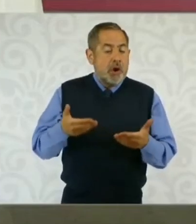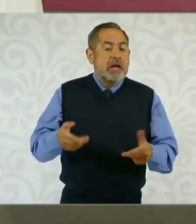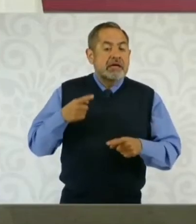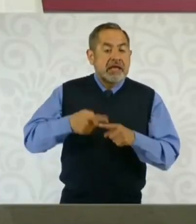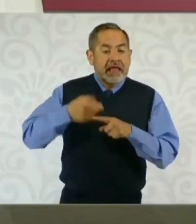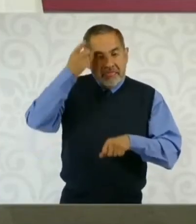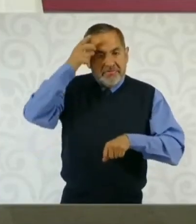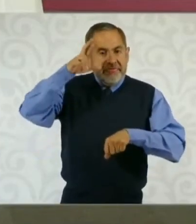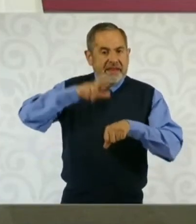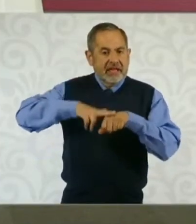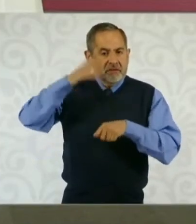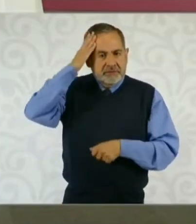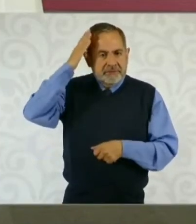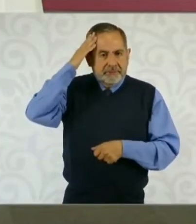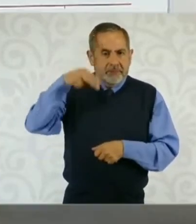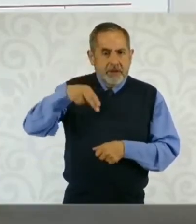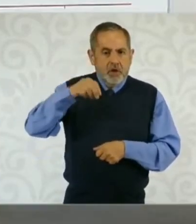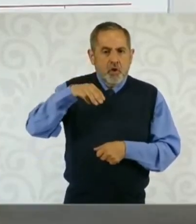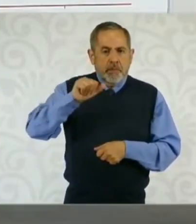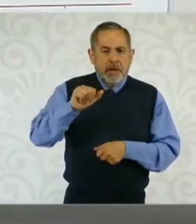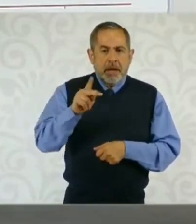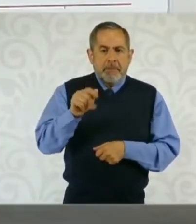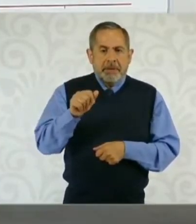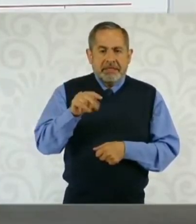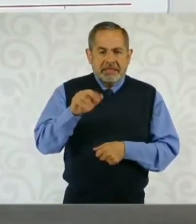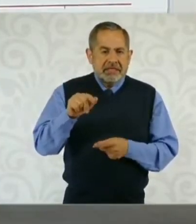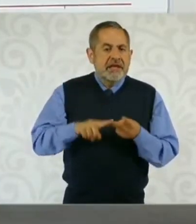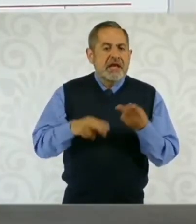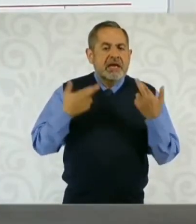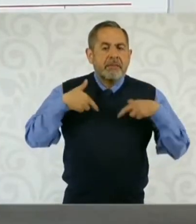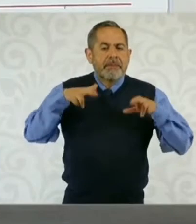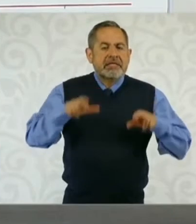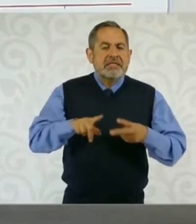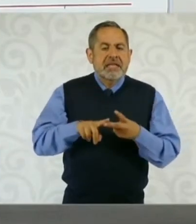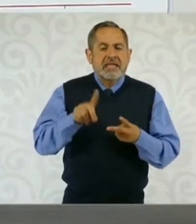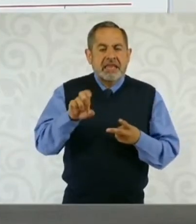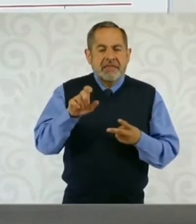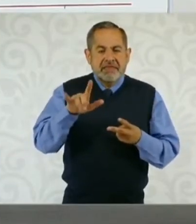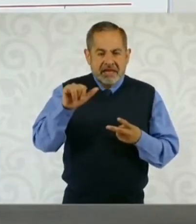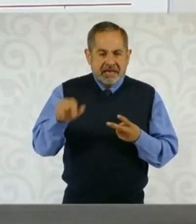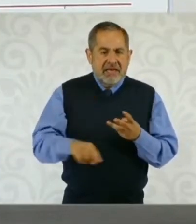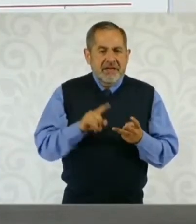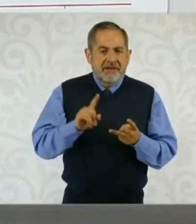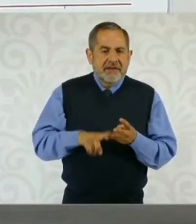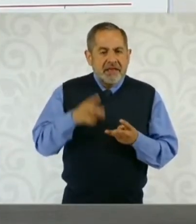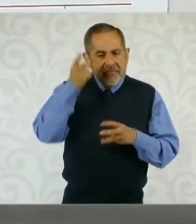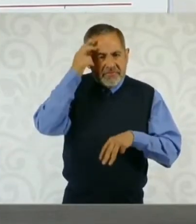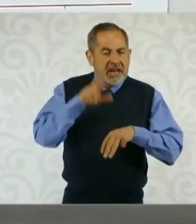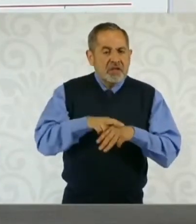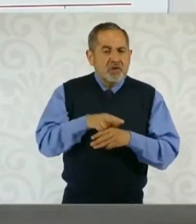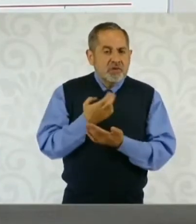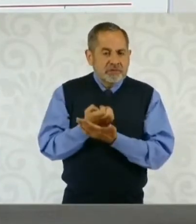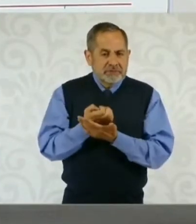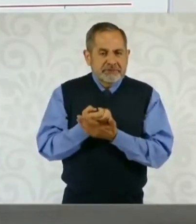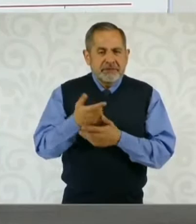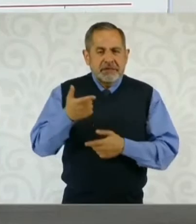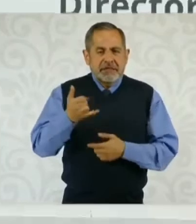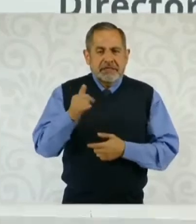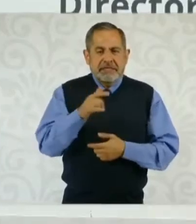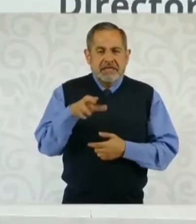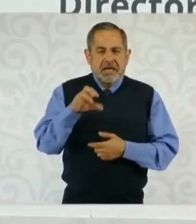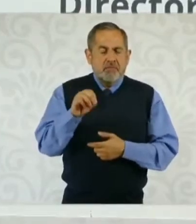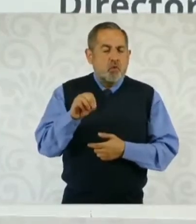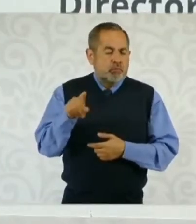Actualmente la directora general es Norma Patricia Valencia, la representante legal Delia Mendías y el director de finanzas Guillermo Gómez